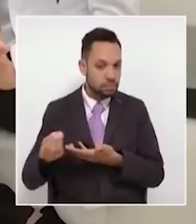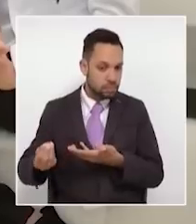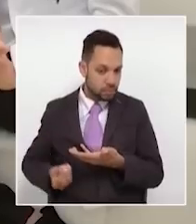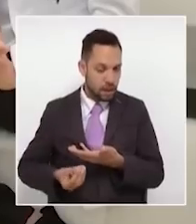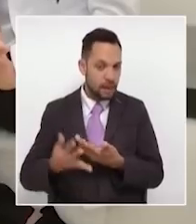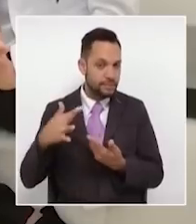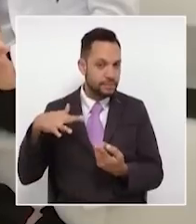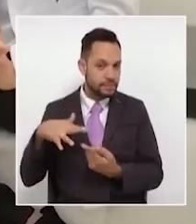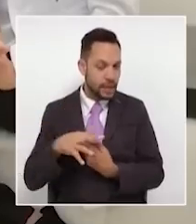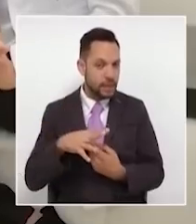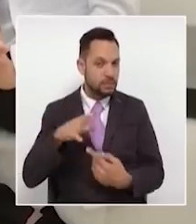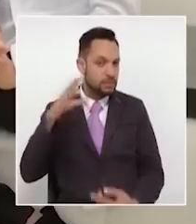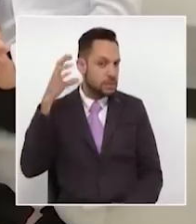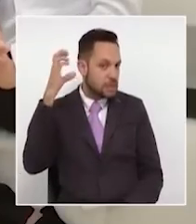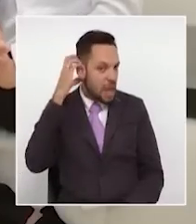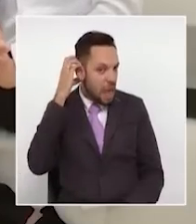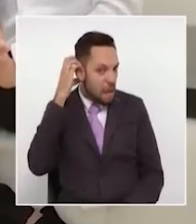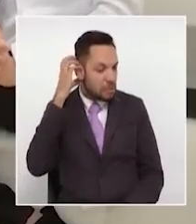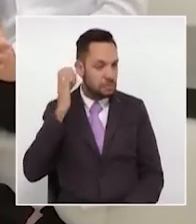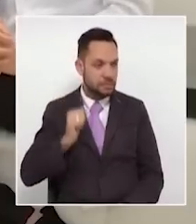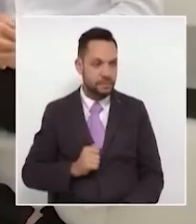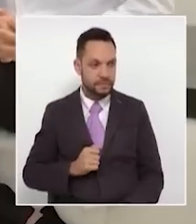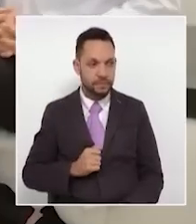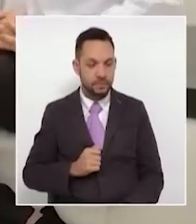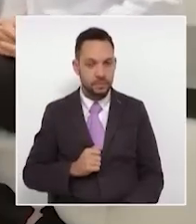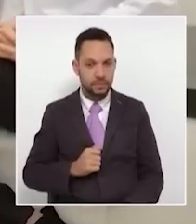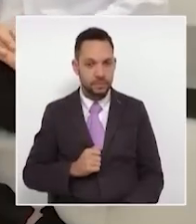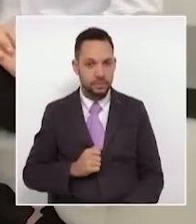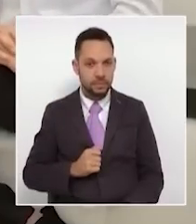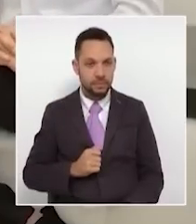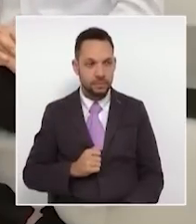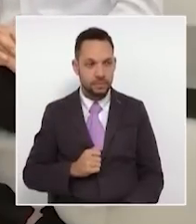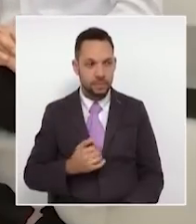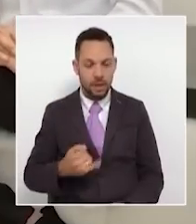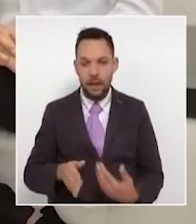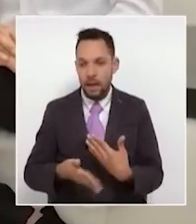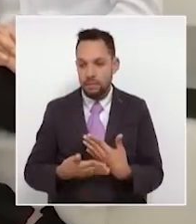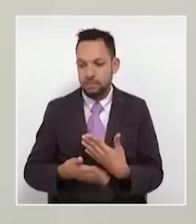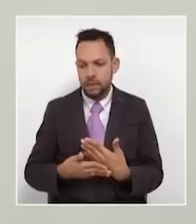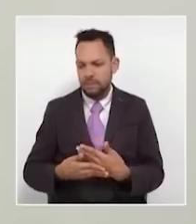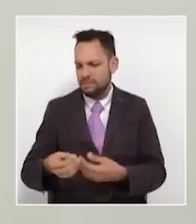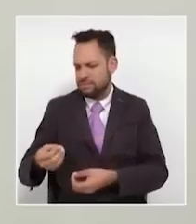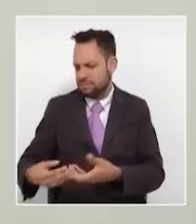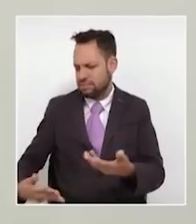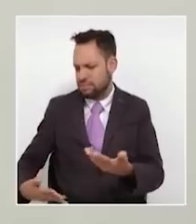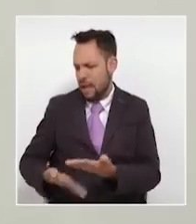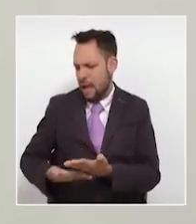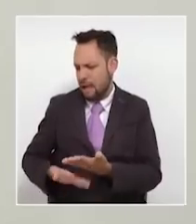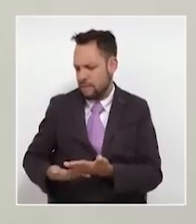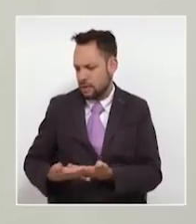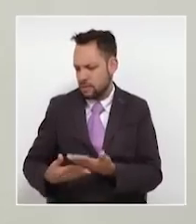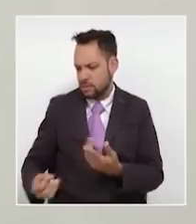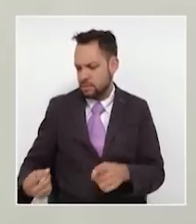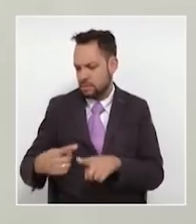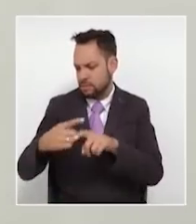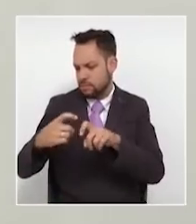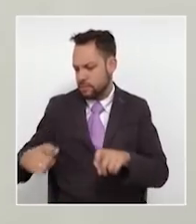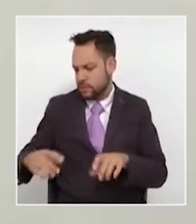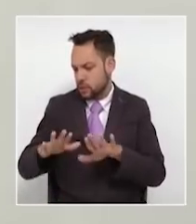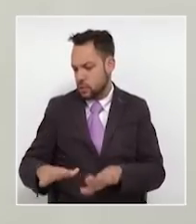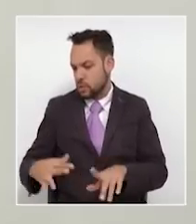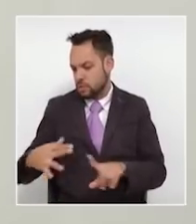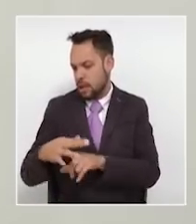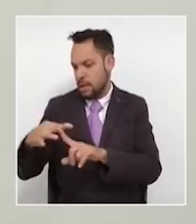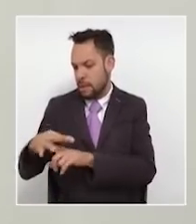deterioro del cerebro él se manifiesta de muchas maneras todo lo que nos acaba de decir la